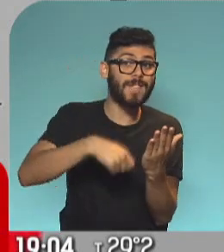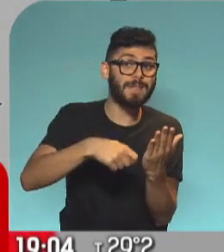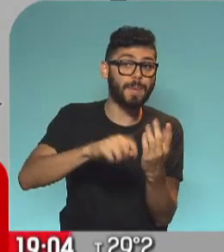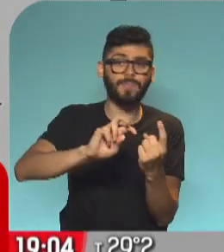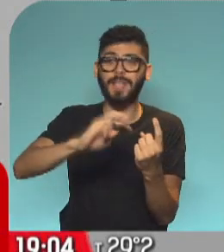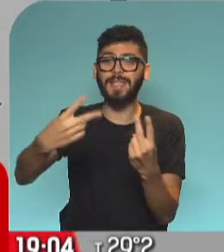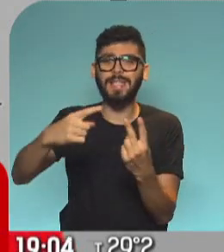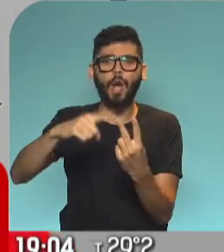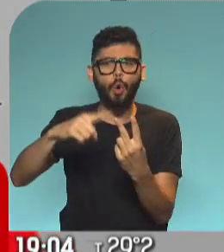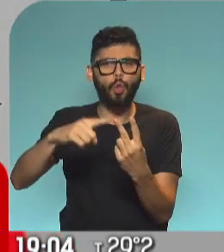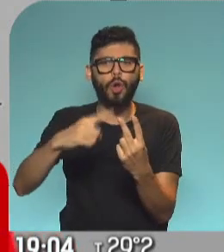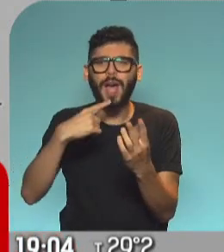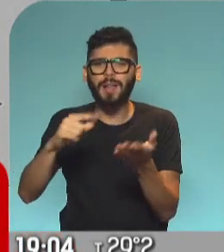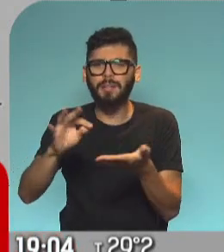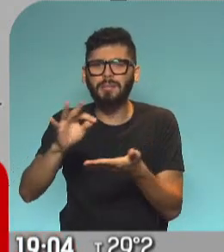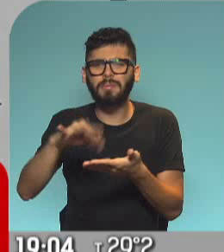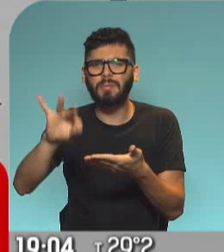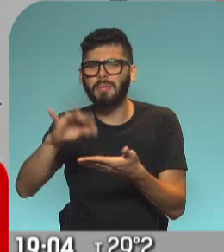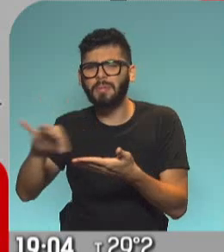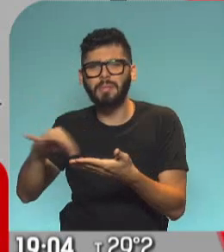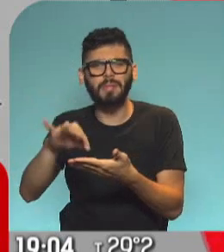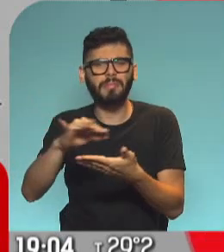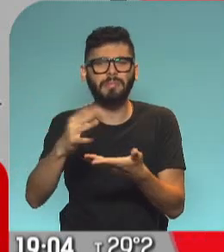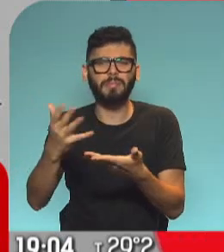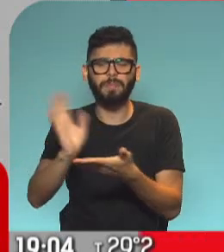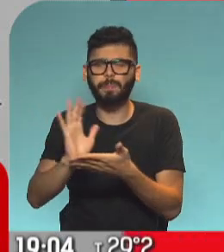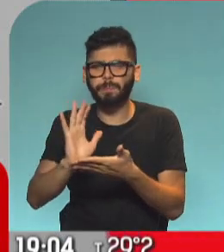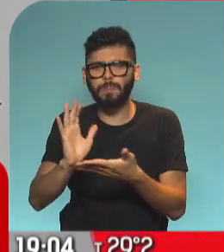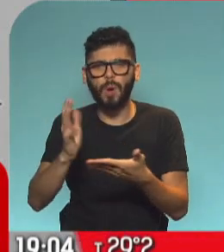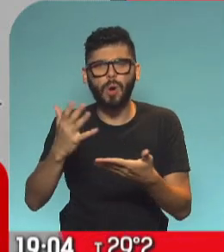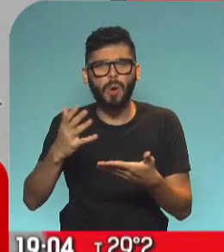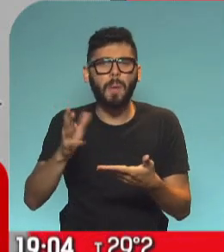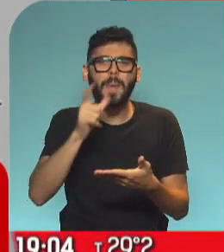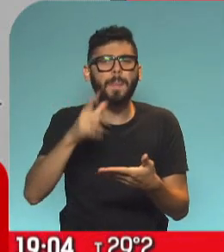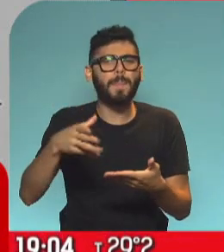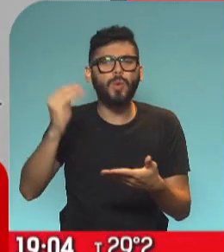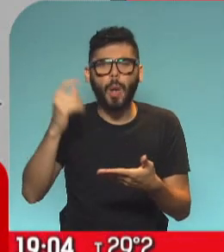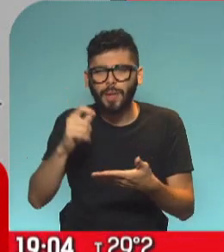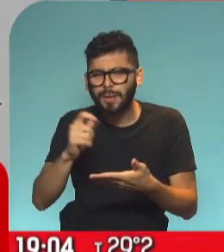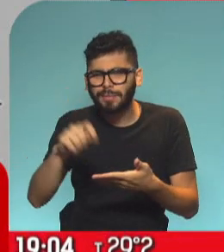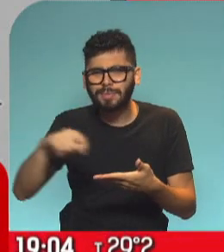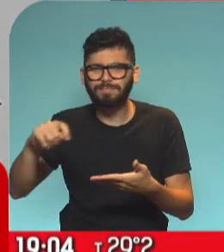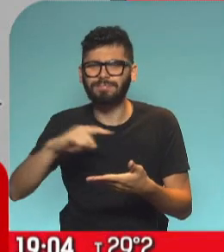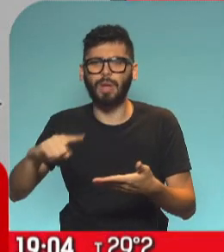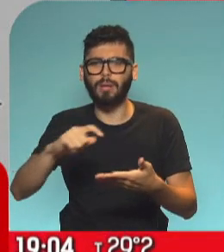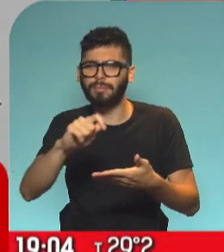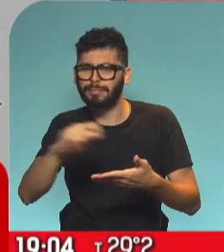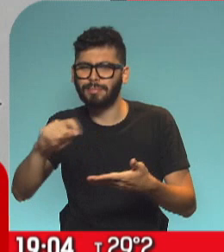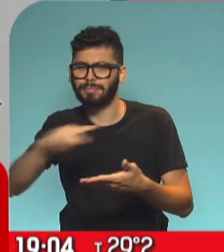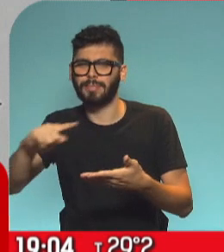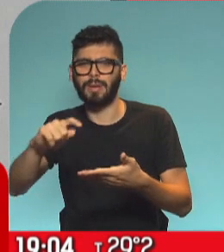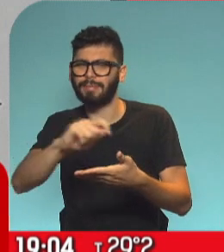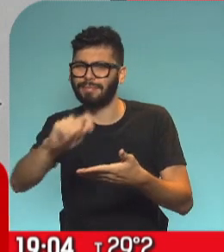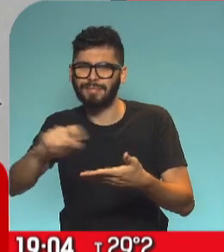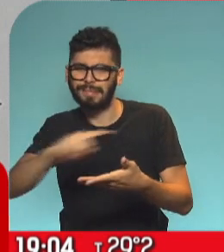de abajo había garabatos como que se quiso varias veces intentar firmar y finalmente la mejor firma fue la que se